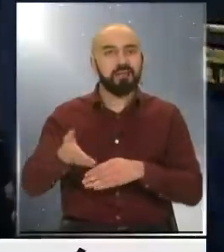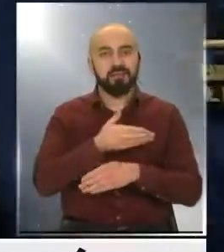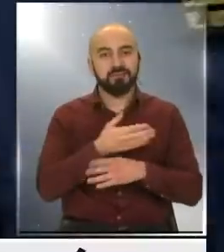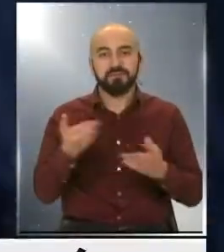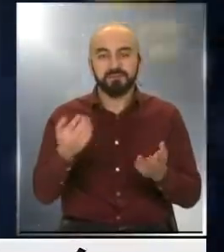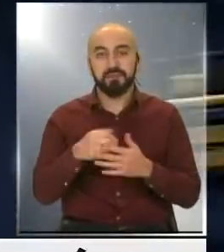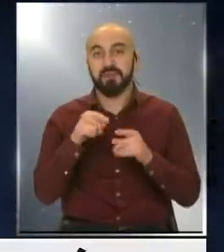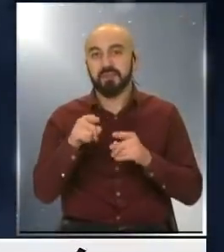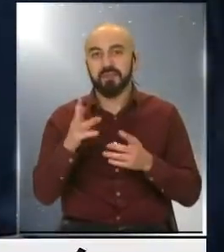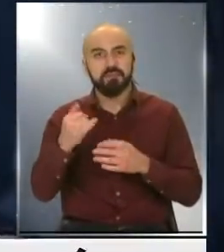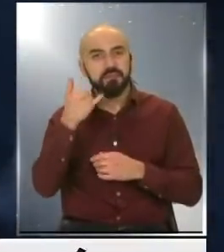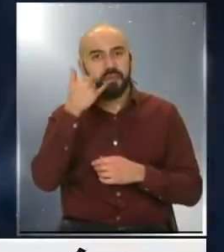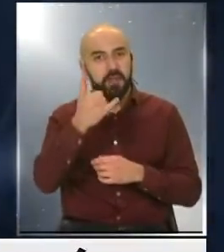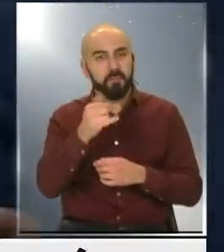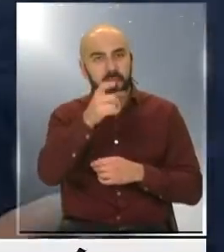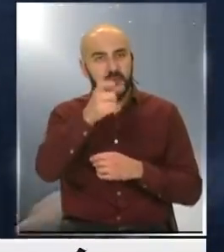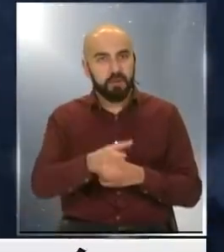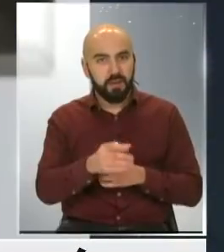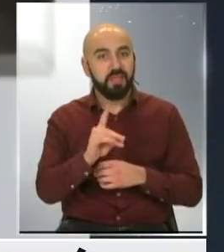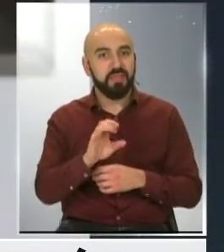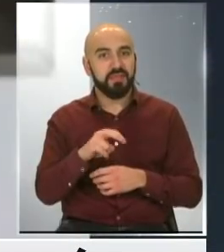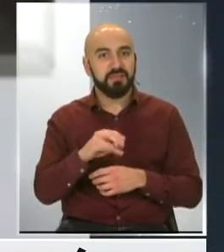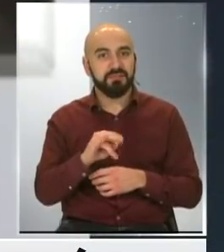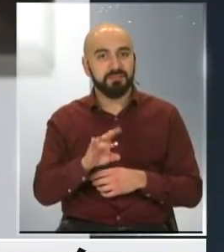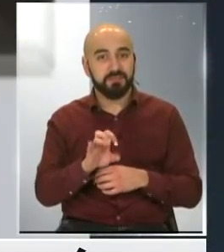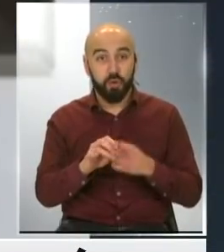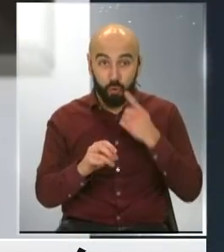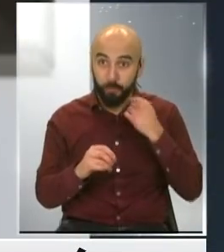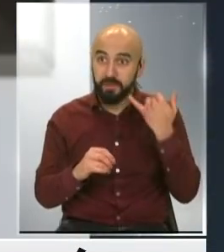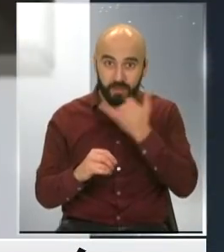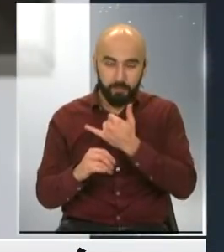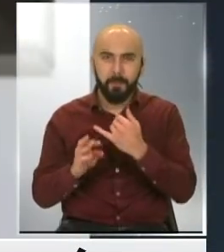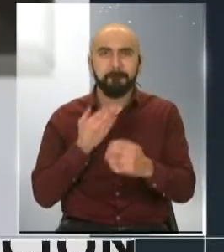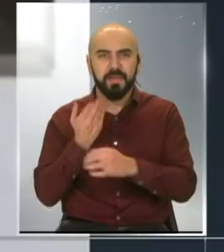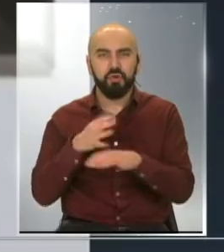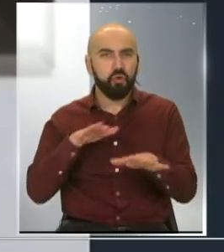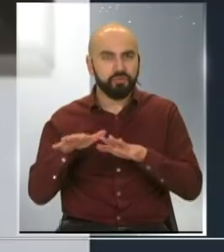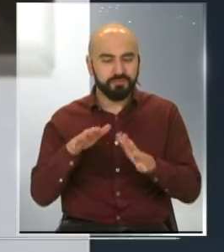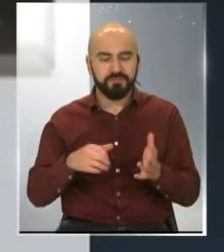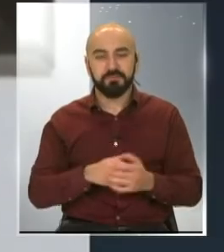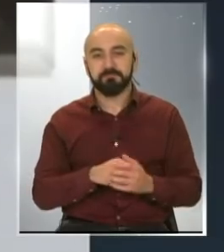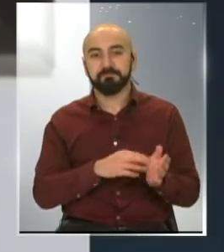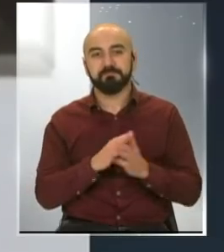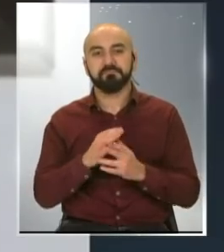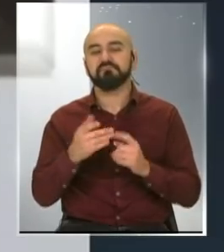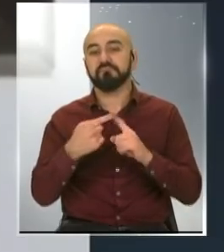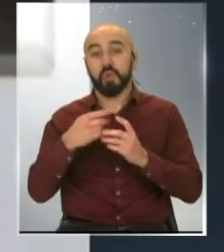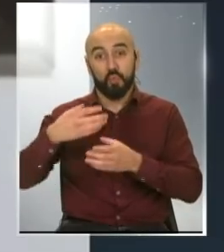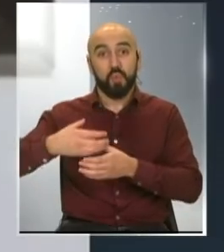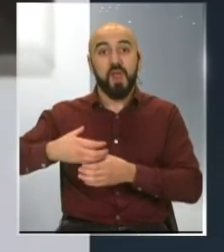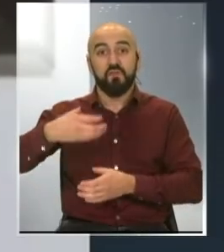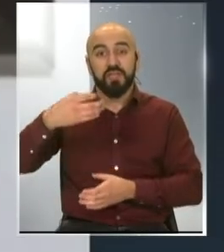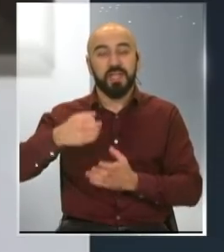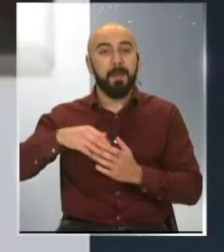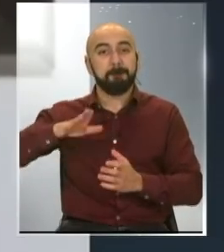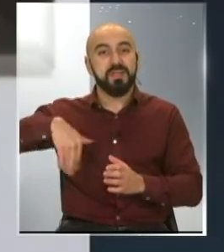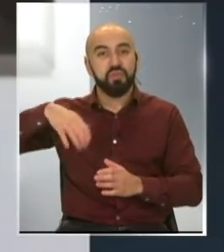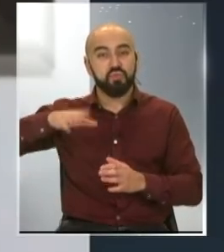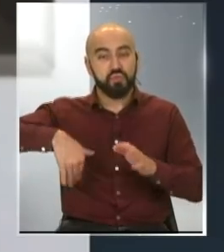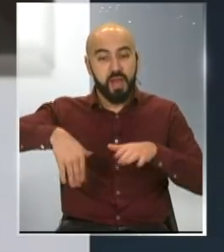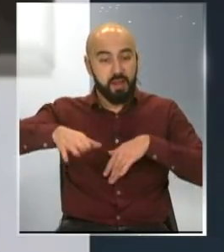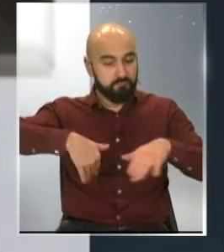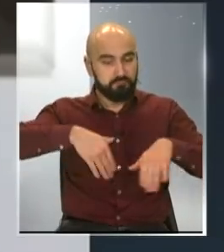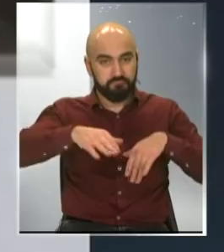a Denise Llanos y le encargó esas cosas. Y adquirió en un almacén cercano una botella de pintura para piso